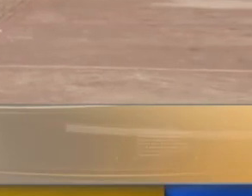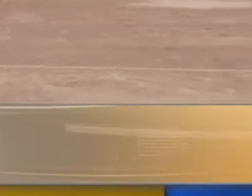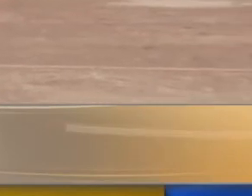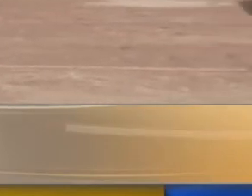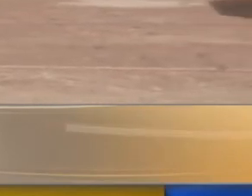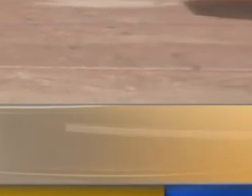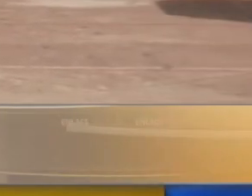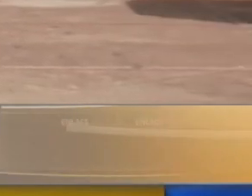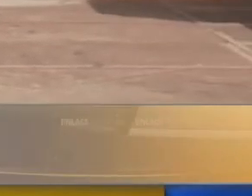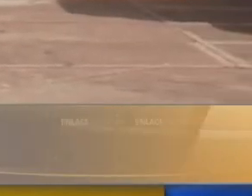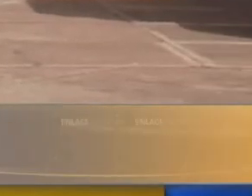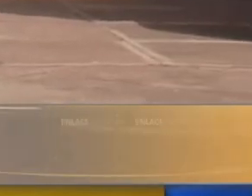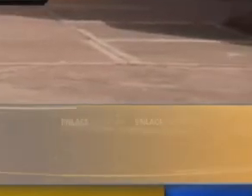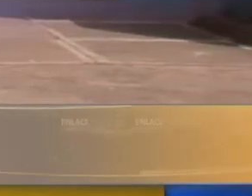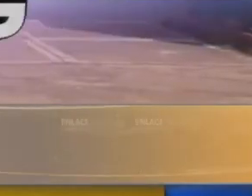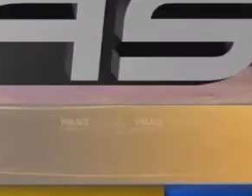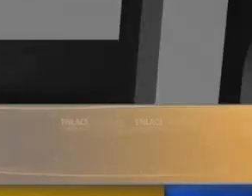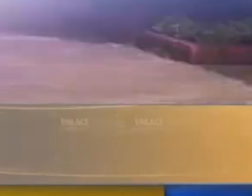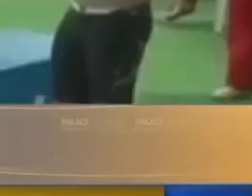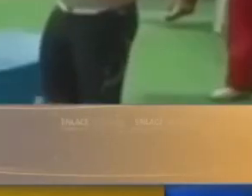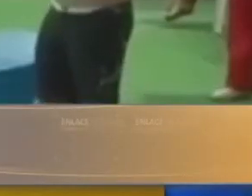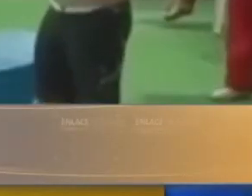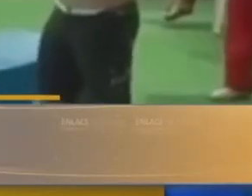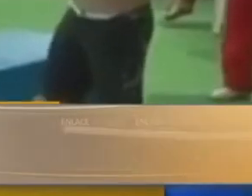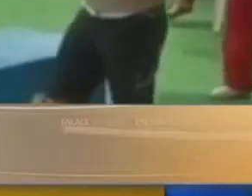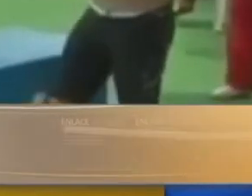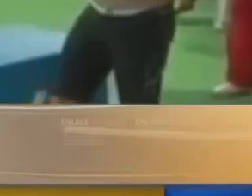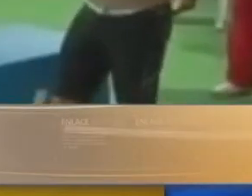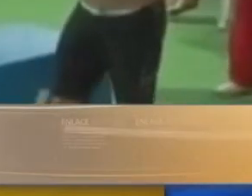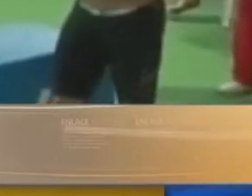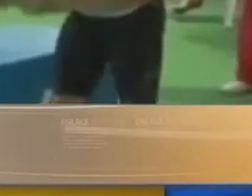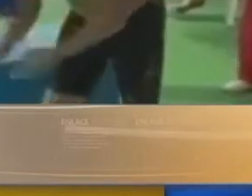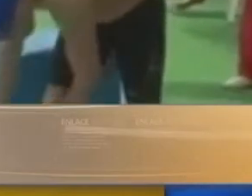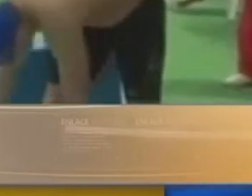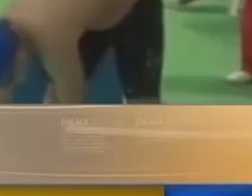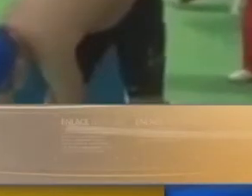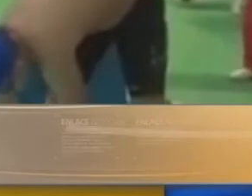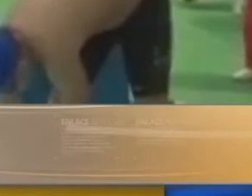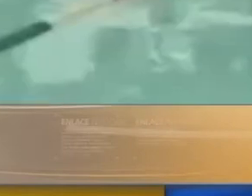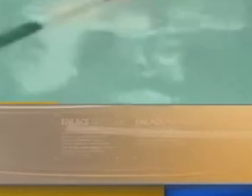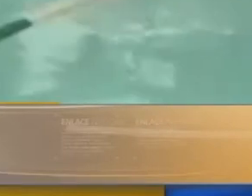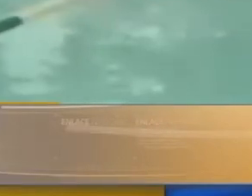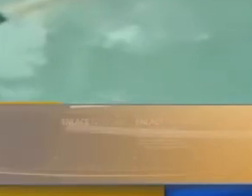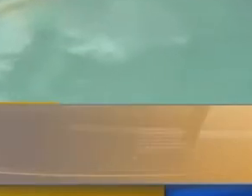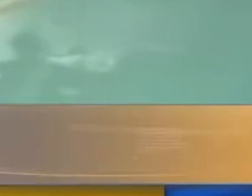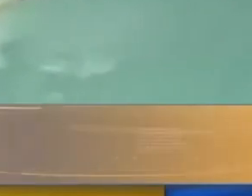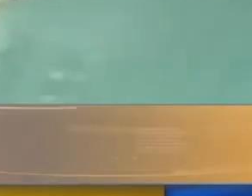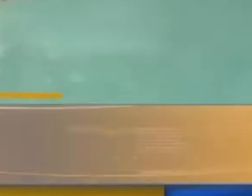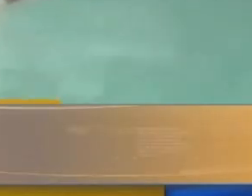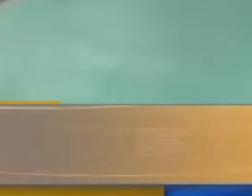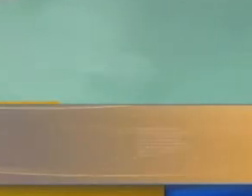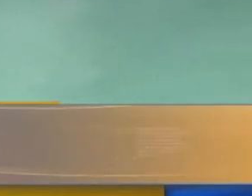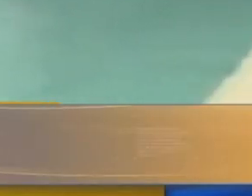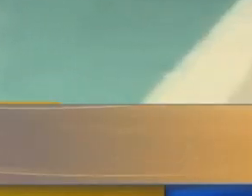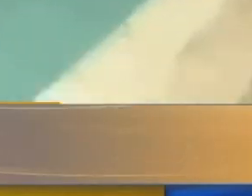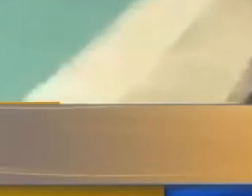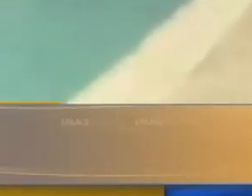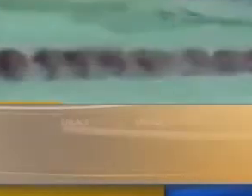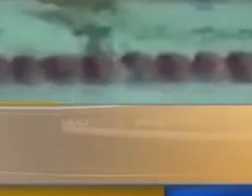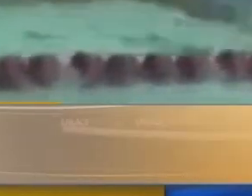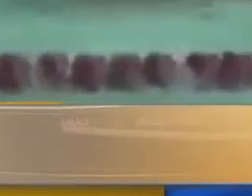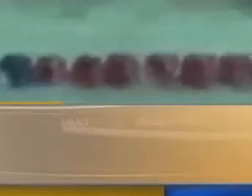cada una de las instituciones oficiales de la ciudad. En los deportes, la próxima semana se cumplirá en Barranca Bermeja los Juegos Nacionales